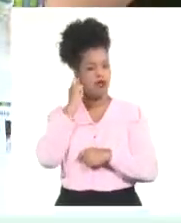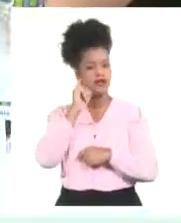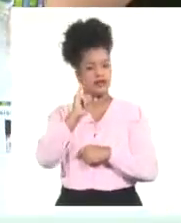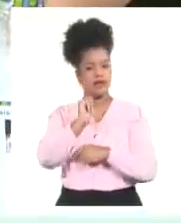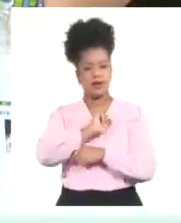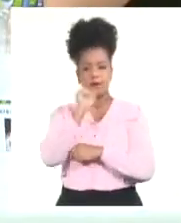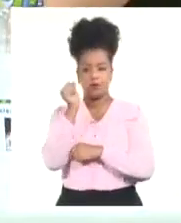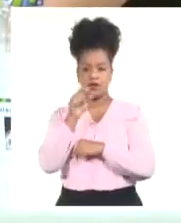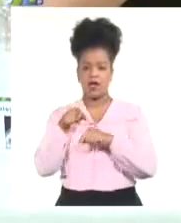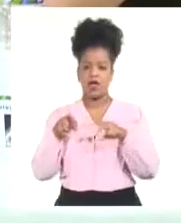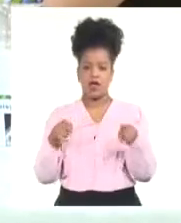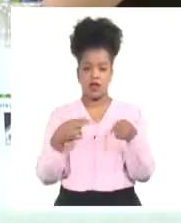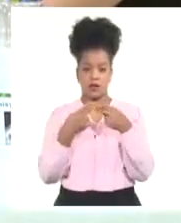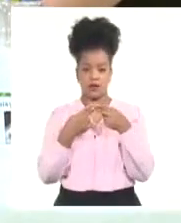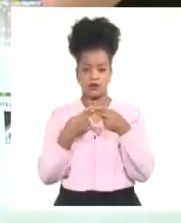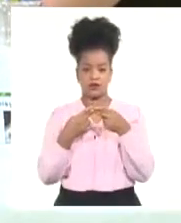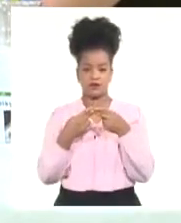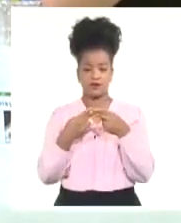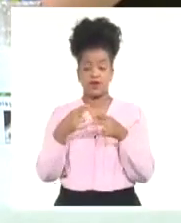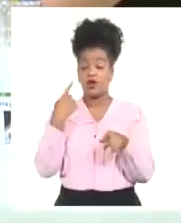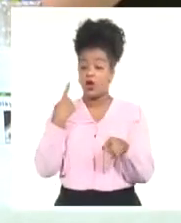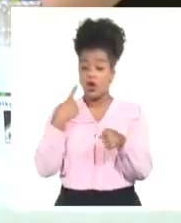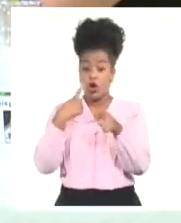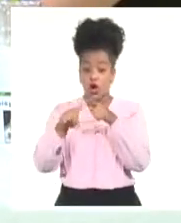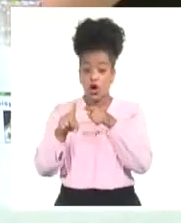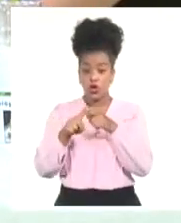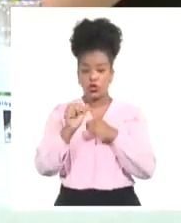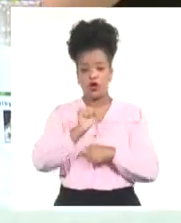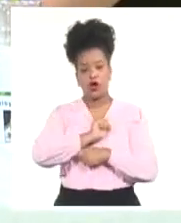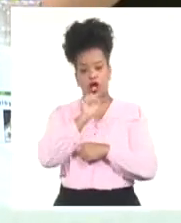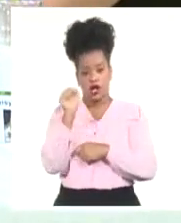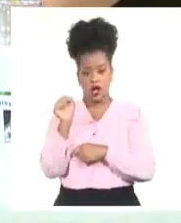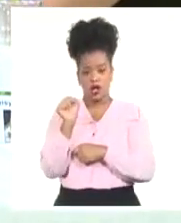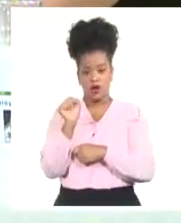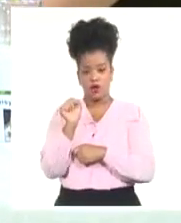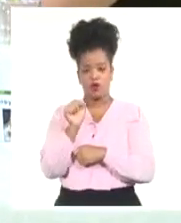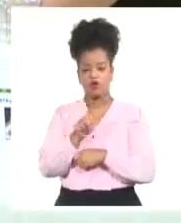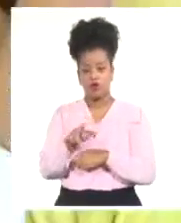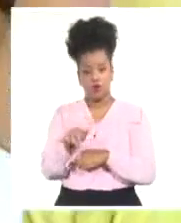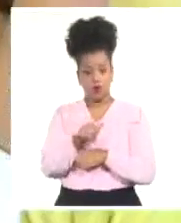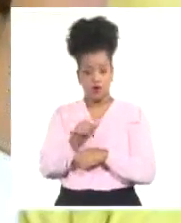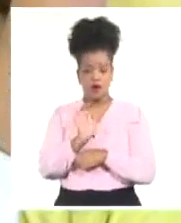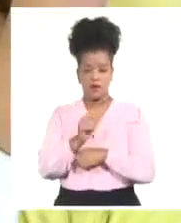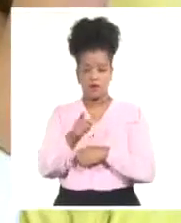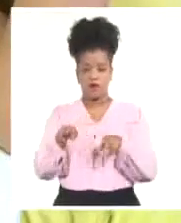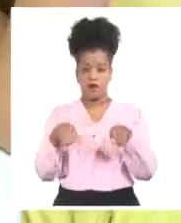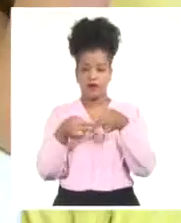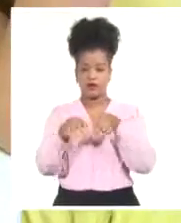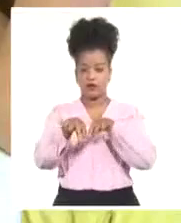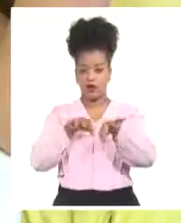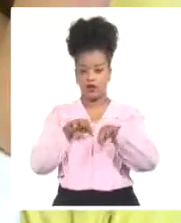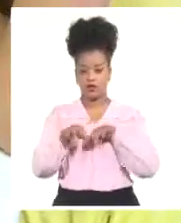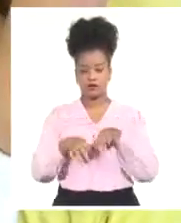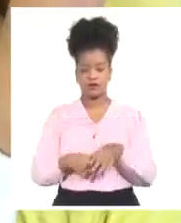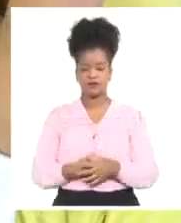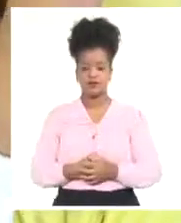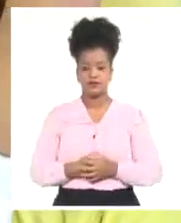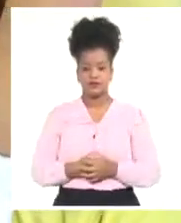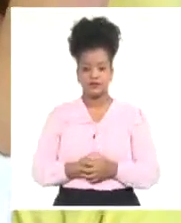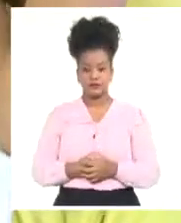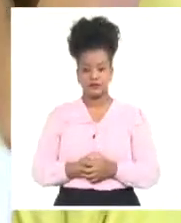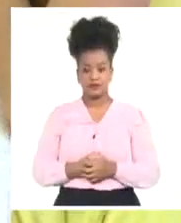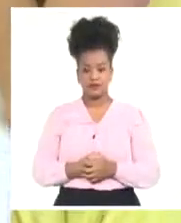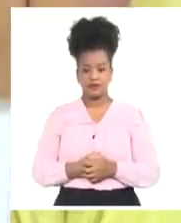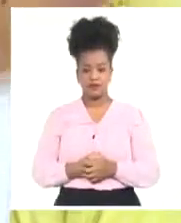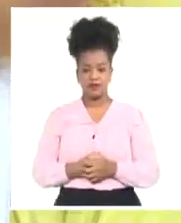torneo. Yerifel Miranda, por su parte, ganó a Yuleisi Hernández e Inegmi Hernández lo hizo ante Lisandra Ordaz. Tablas